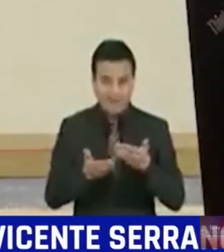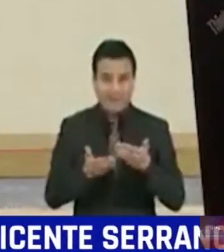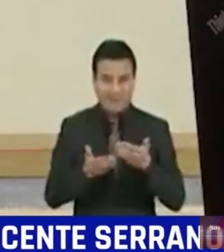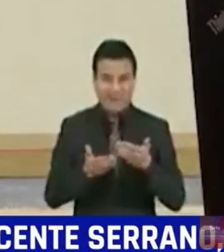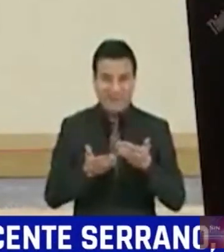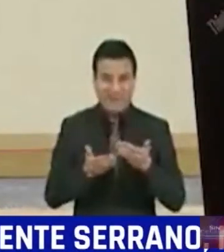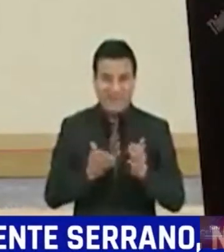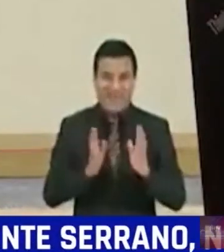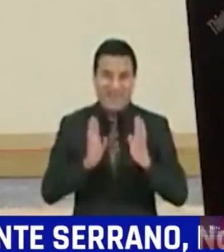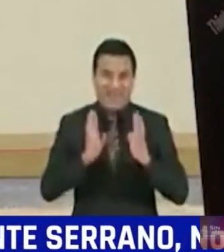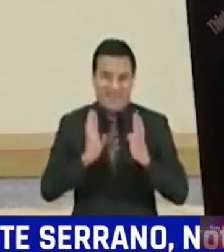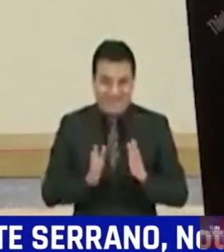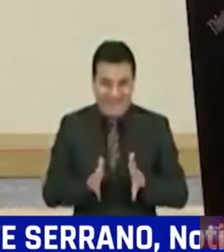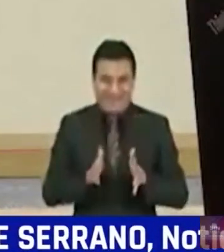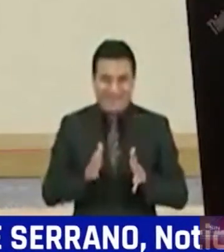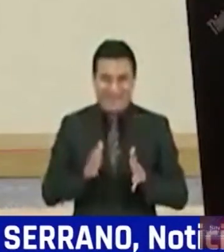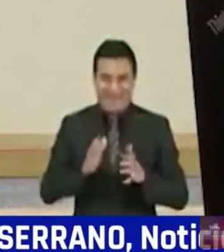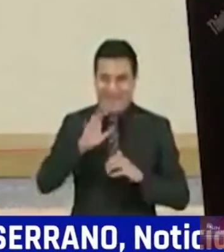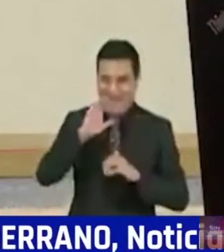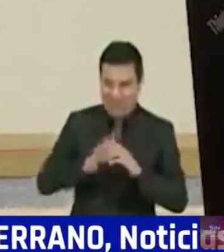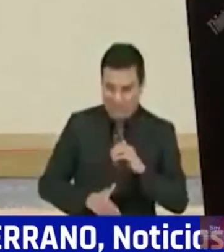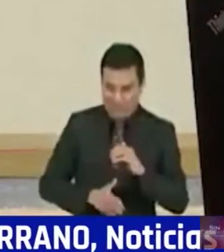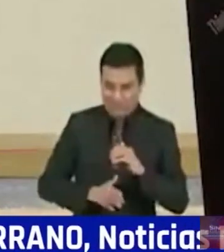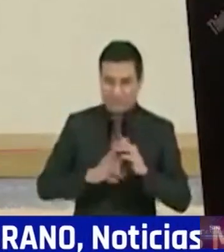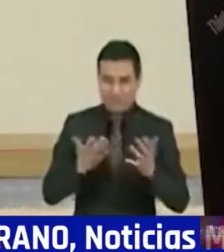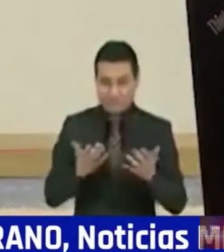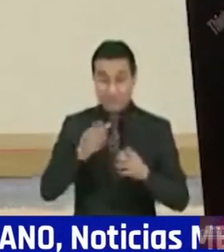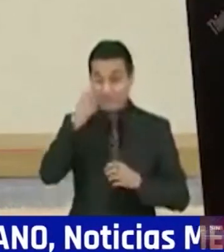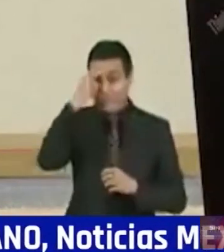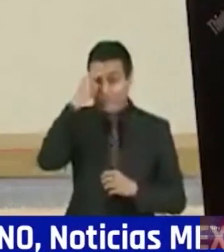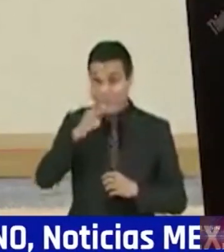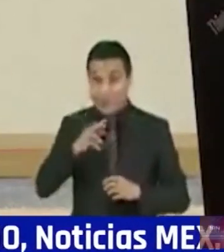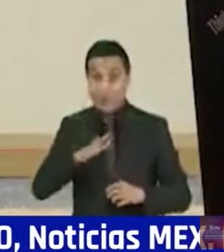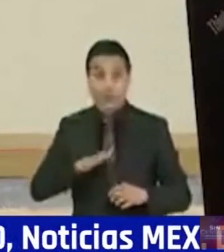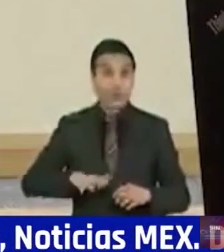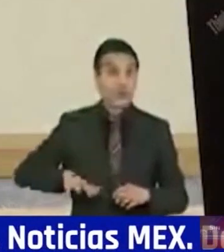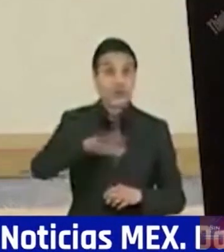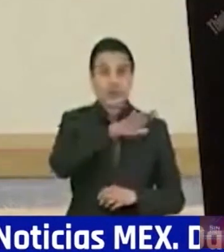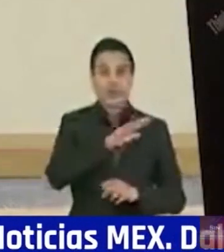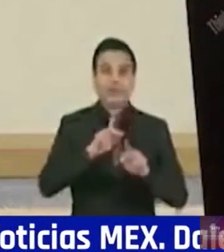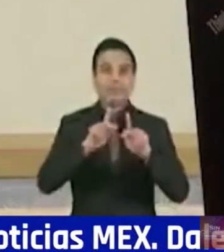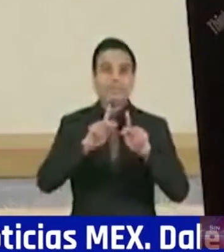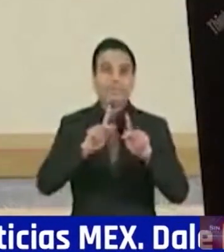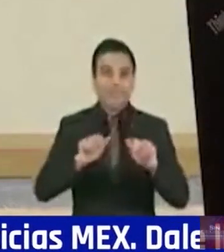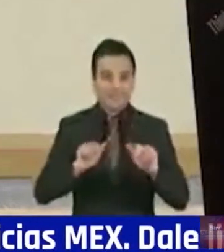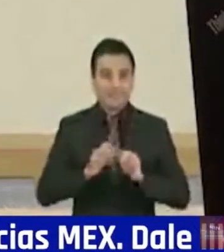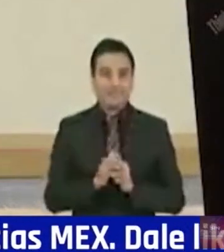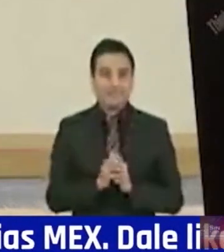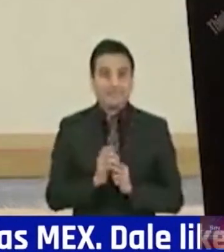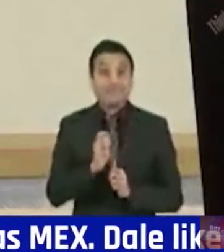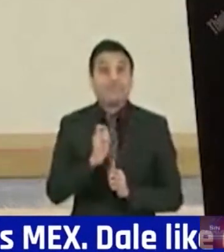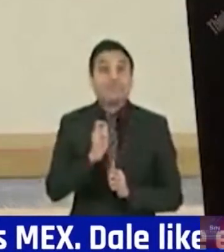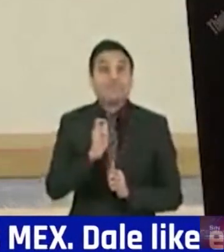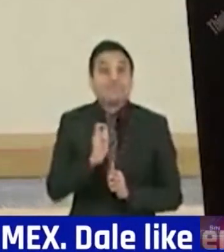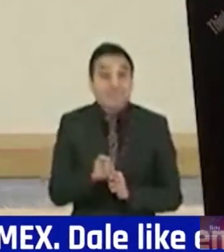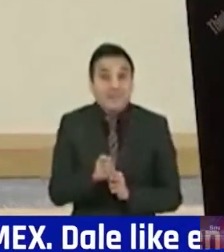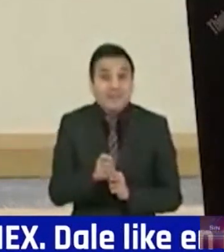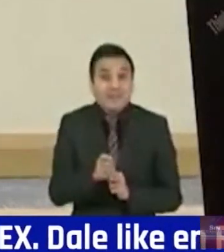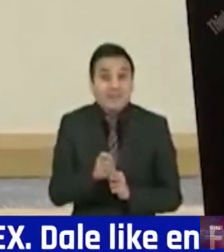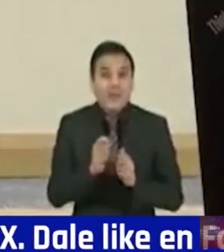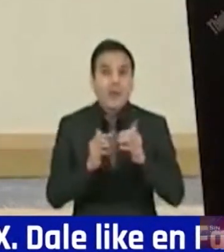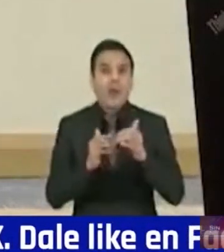de que concluyó esa fiesta cívica, el país sigue en paz. Es decir, los